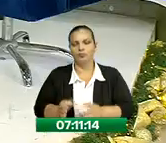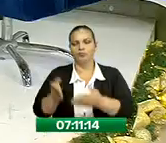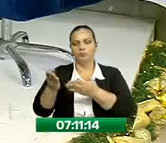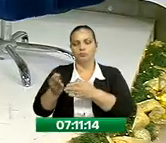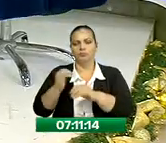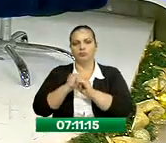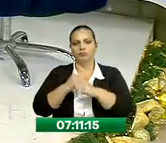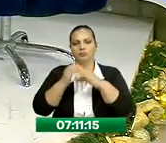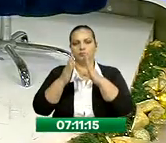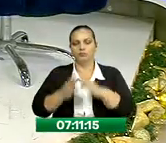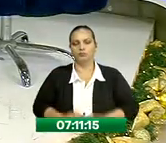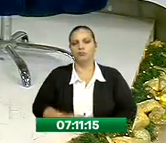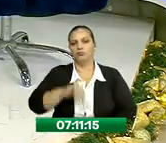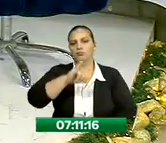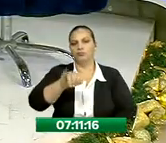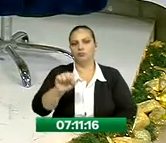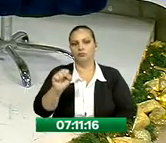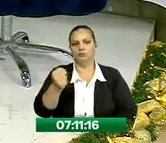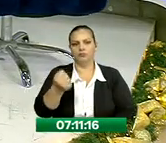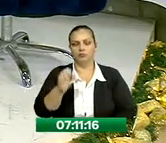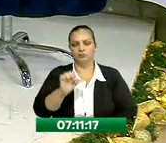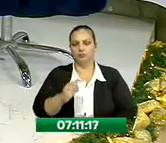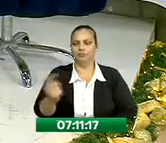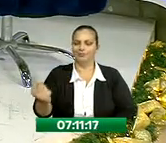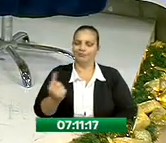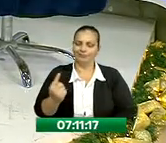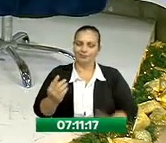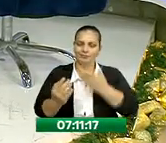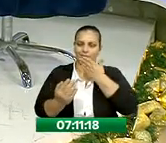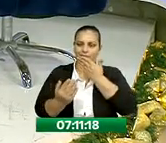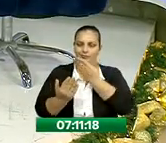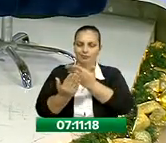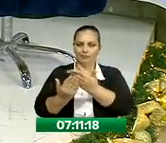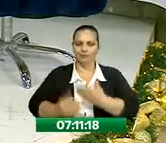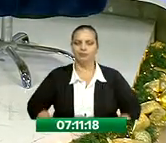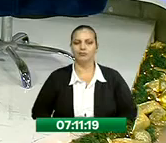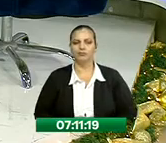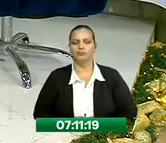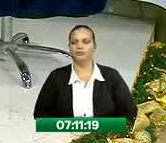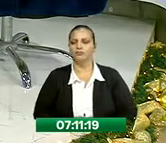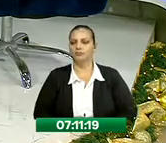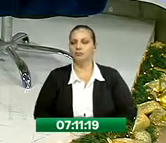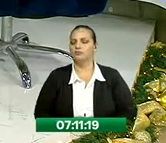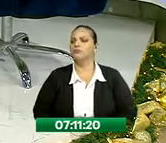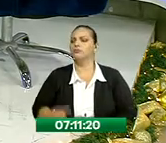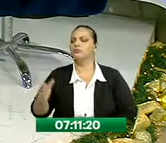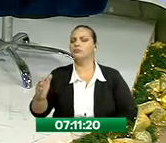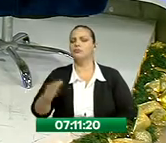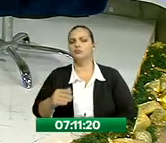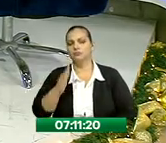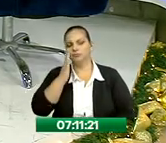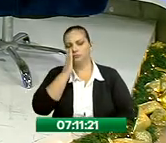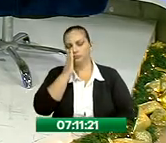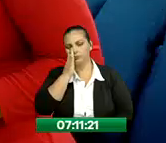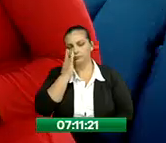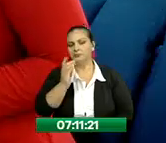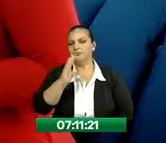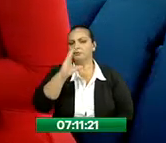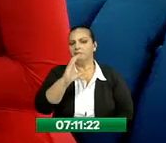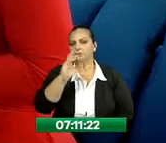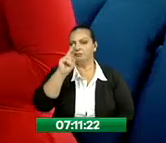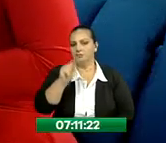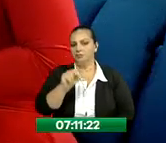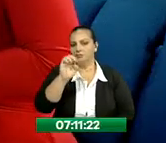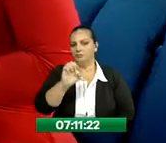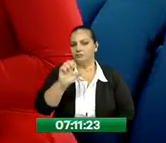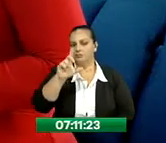Briones. Ministro, gracias por acompañarnos. ¿En qué estado encontró usted la Corporación Nacional de Electricidad y qué es lo que ha llevado